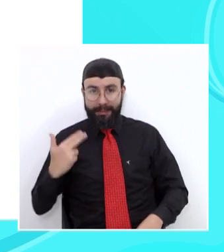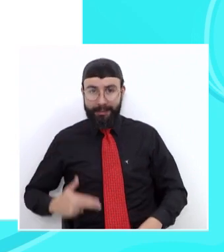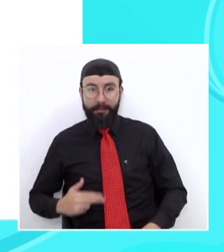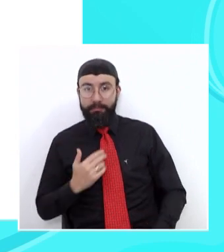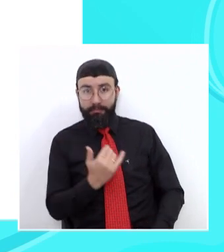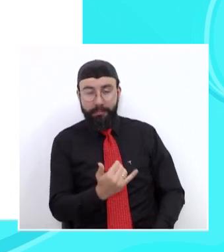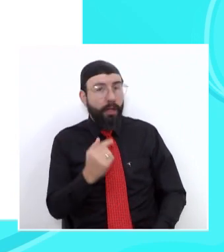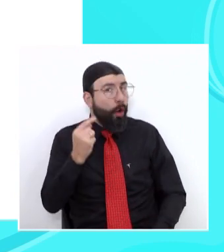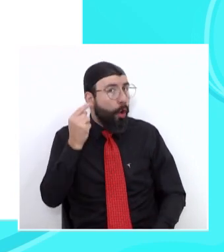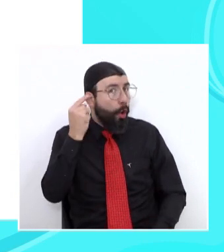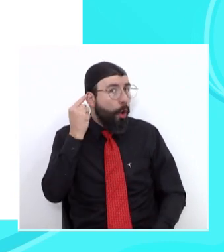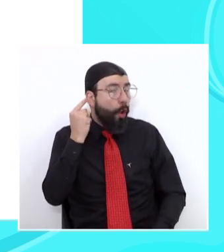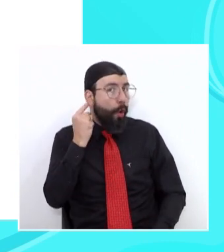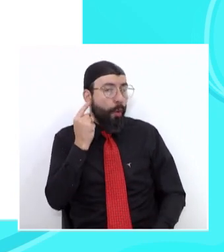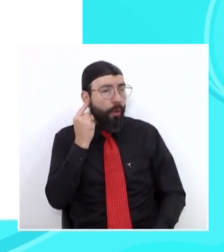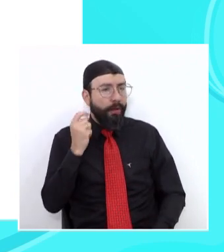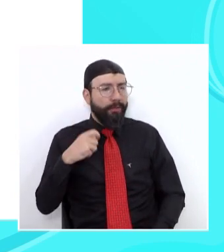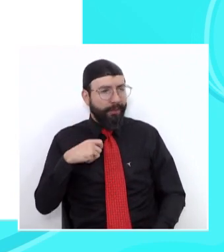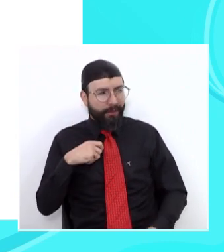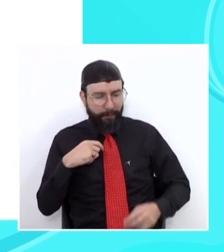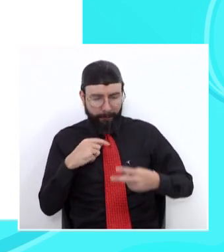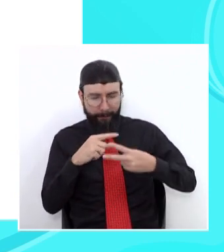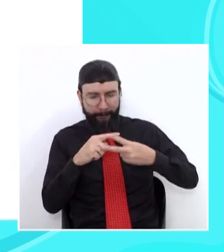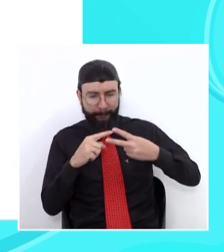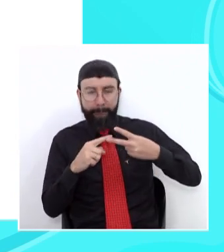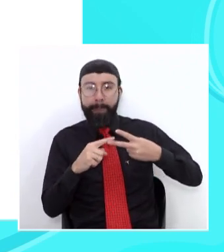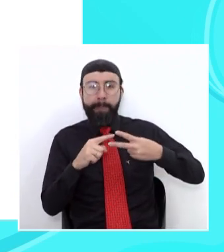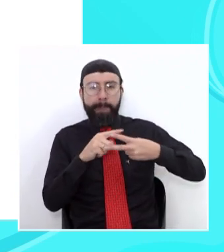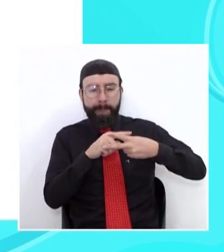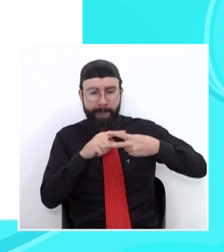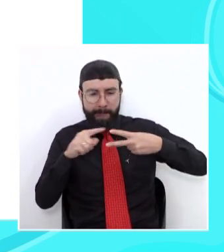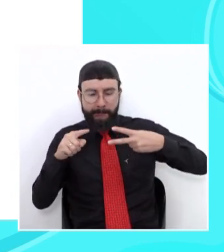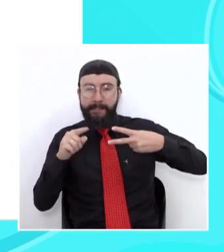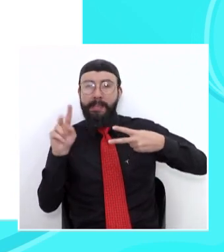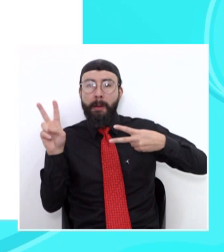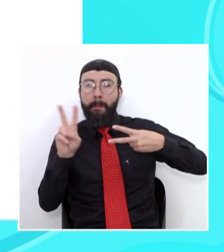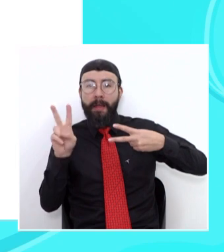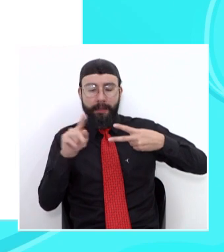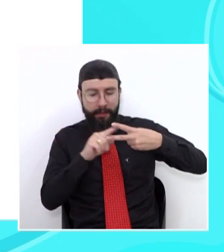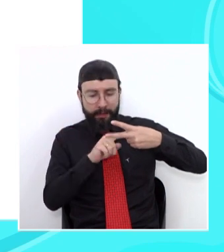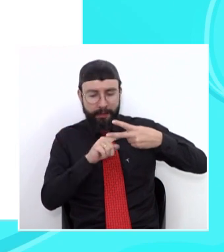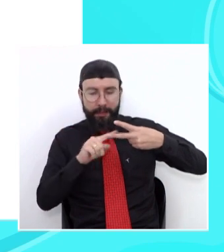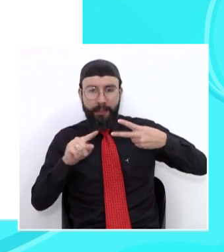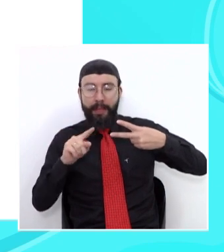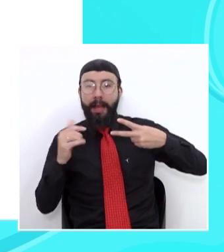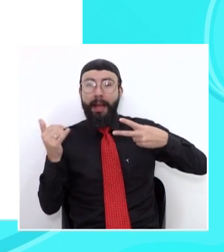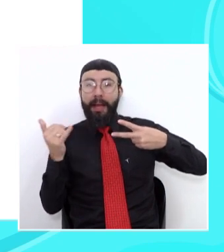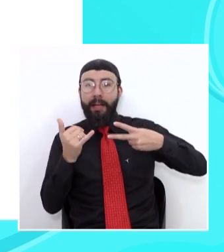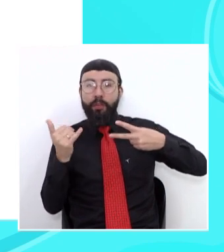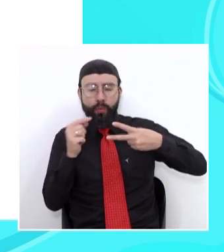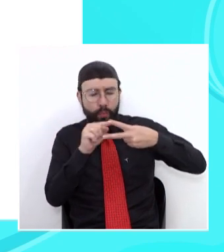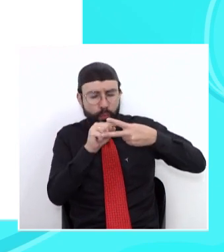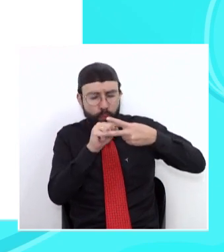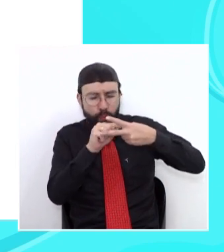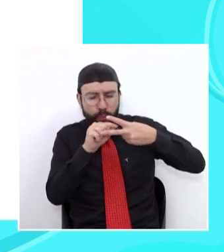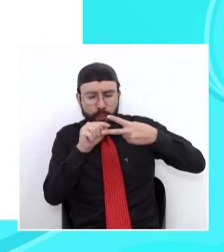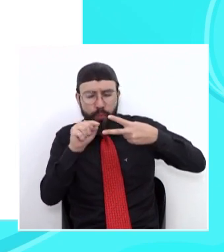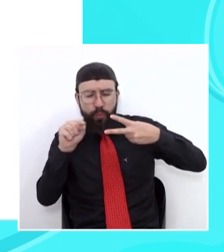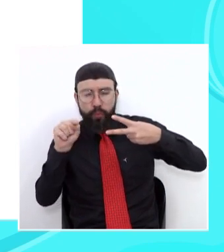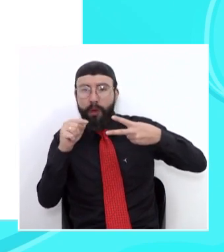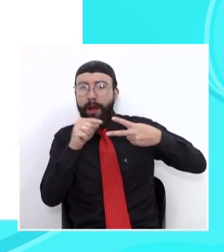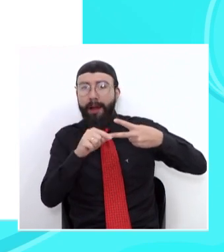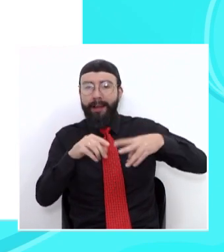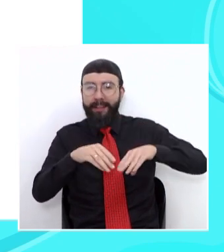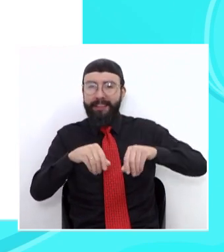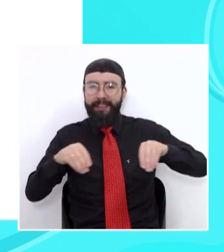o en la imagen 2 lineecitas, una que es verdecita, una que es de color azul, y en el centro hay algo que se llama la tierra. Esos